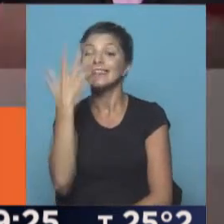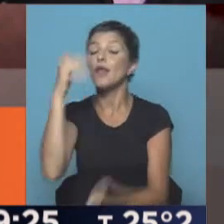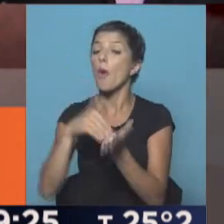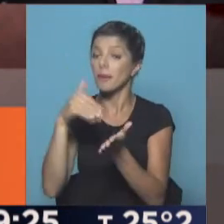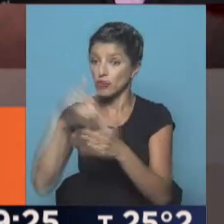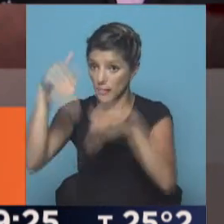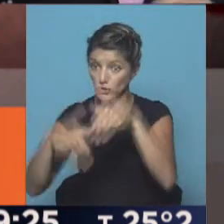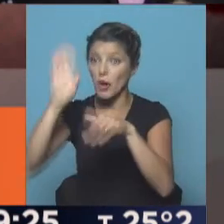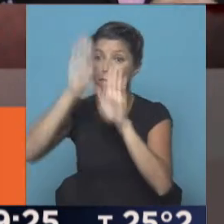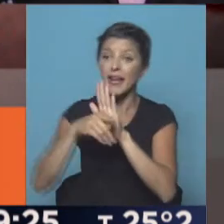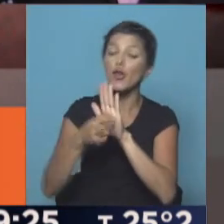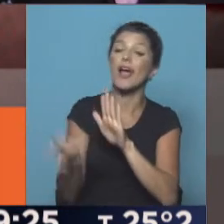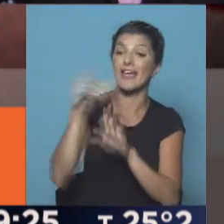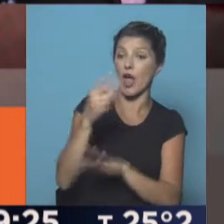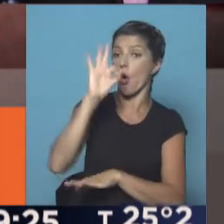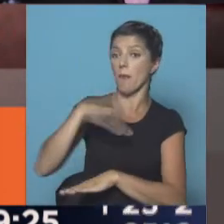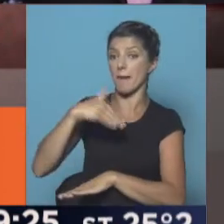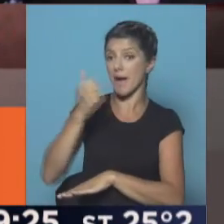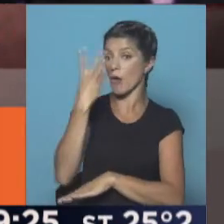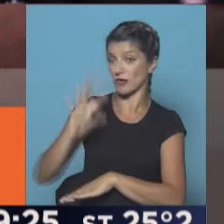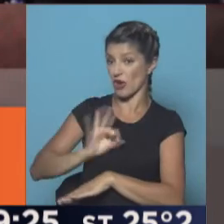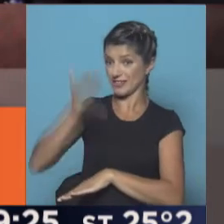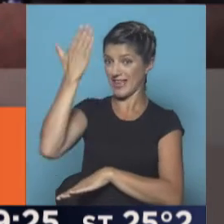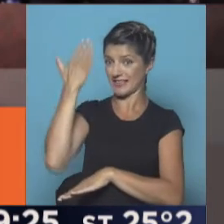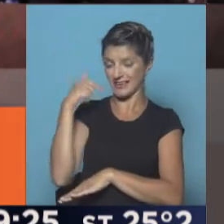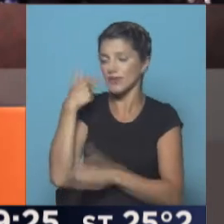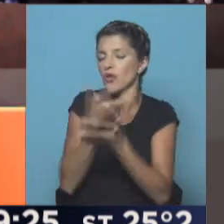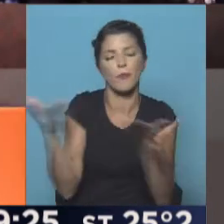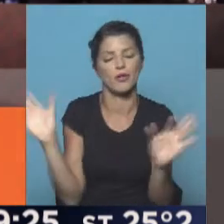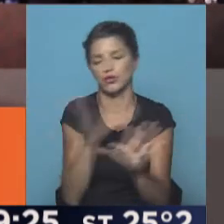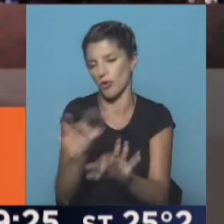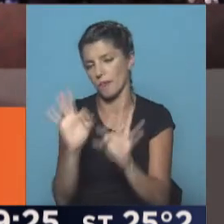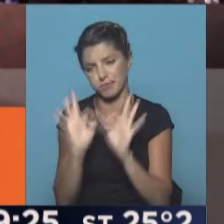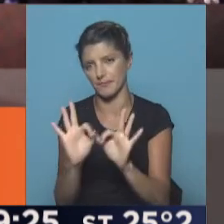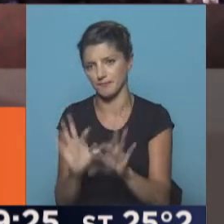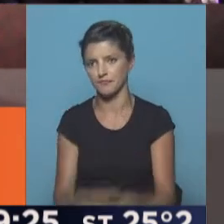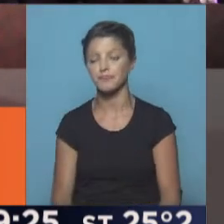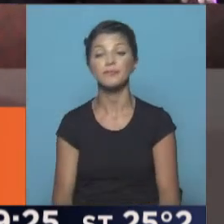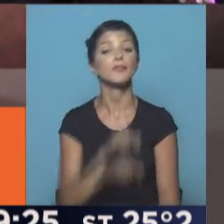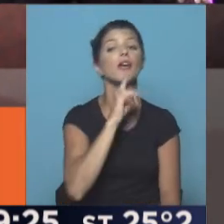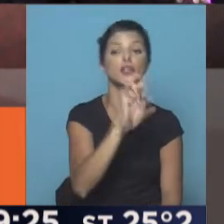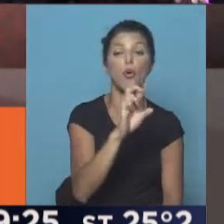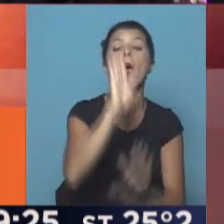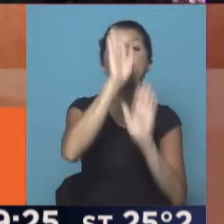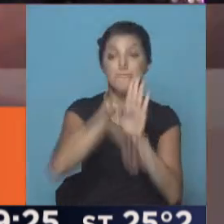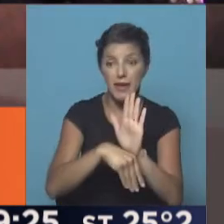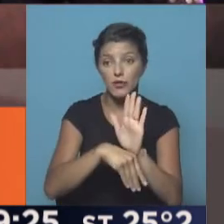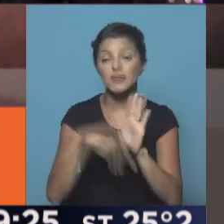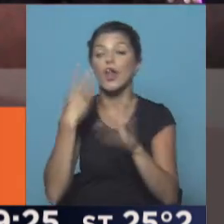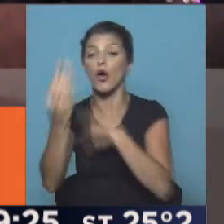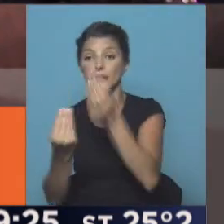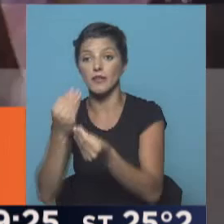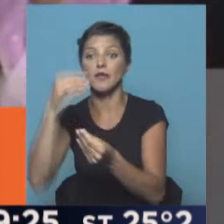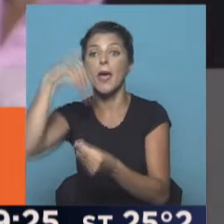votos menos que Obama hace 4 años. Y eso te refleja todo. Y Donald Trump también sacó menos votos que los candidatos John McCain